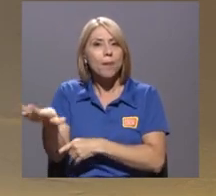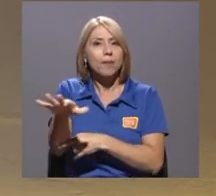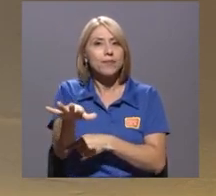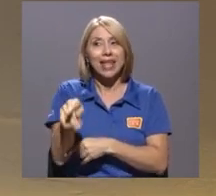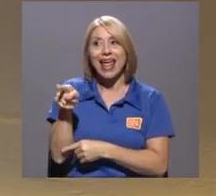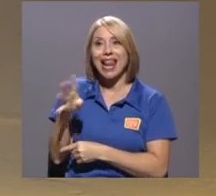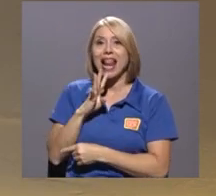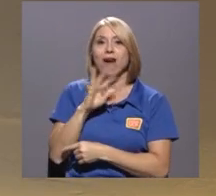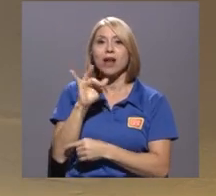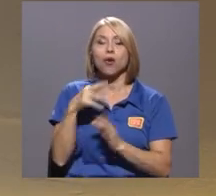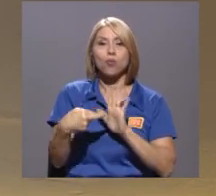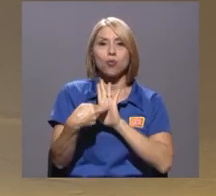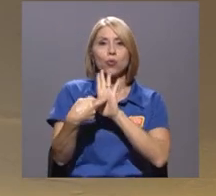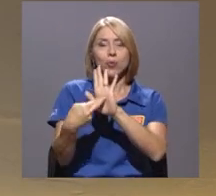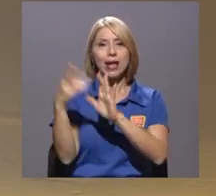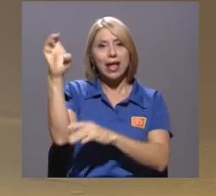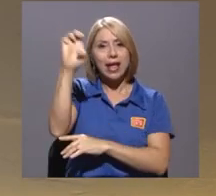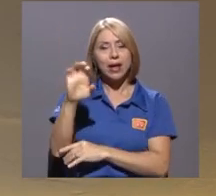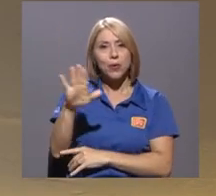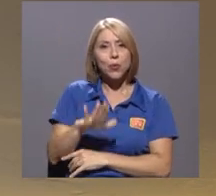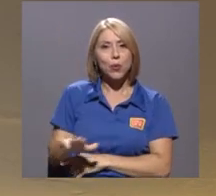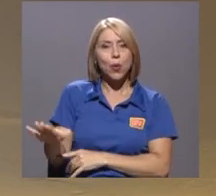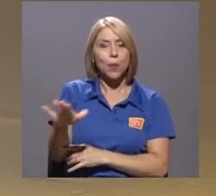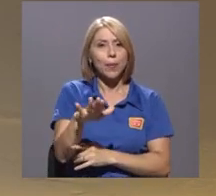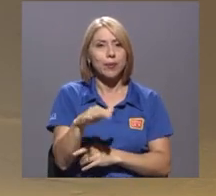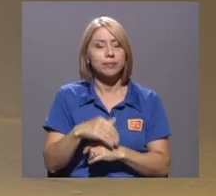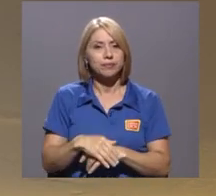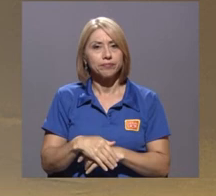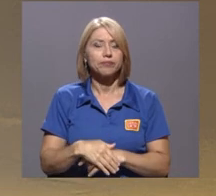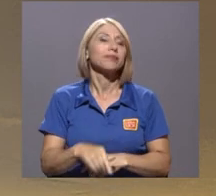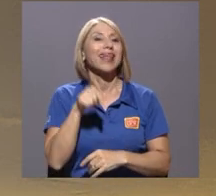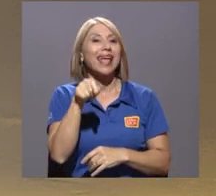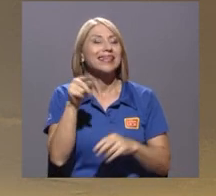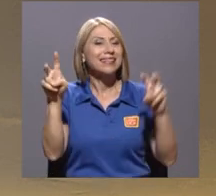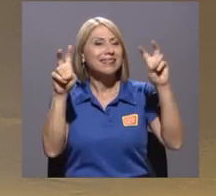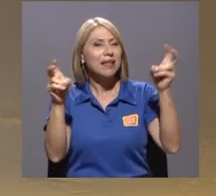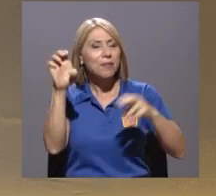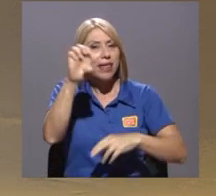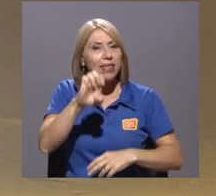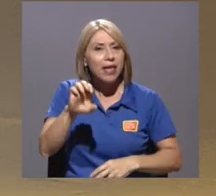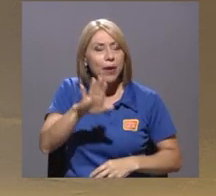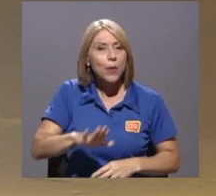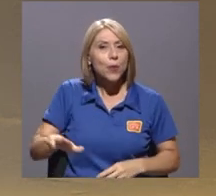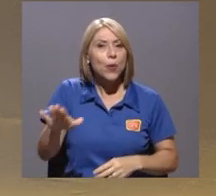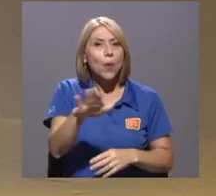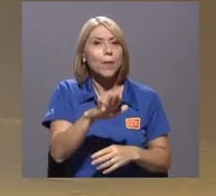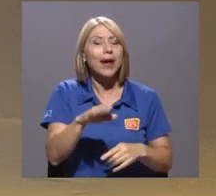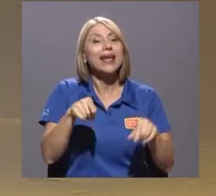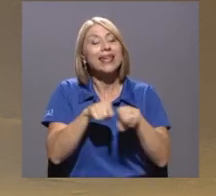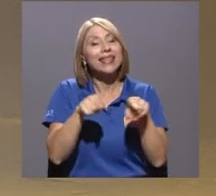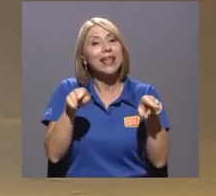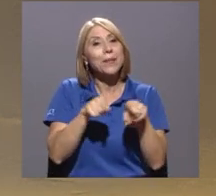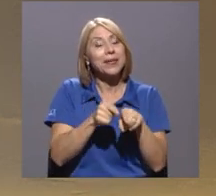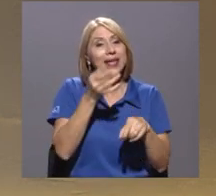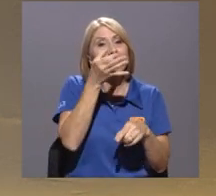declaraciones este tema de europa y este tema de la amistad franco-alemana